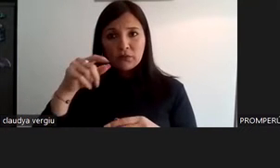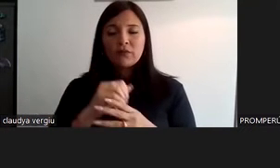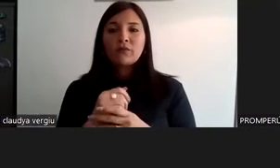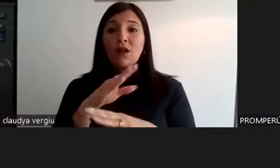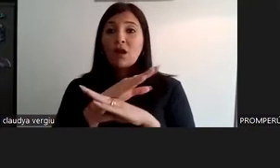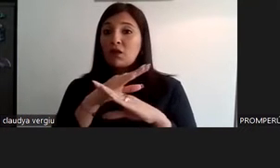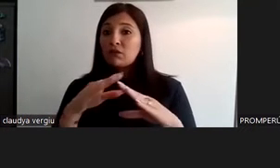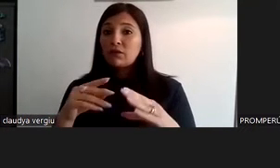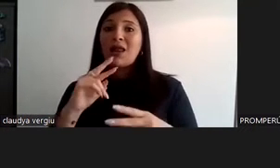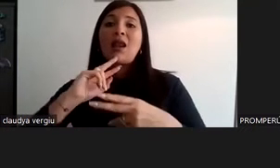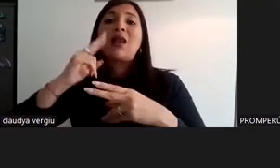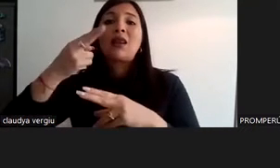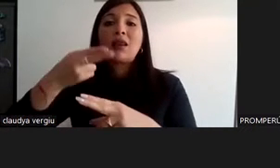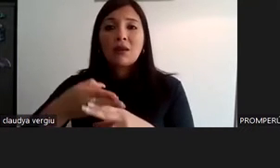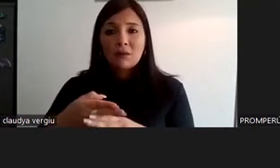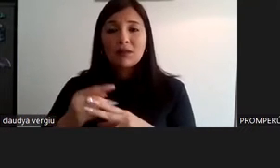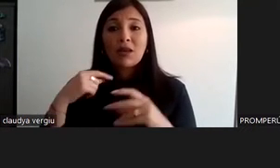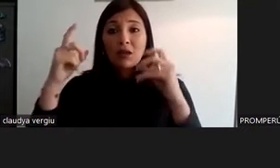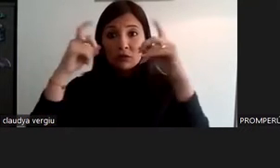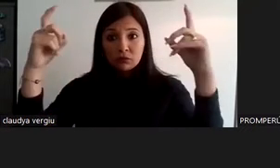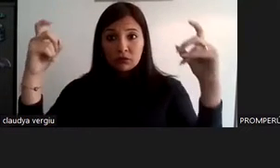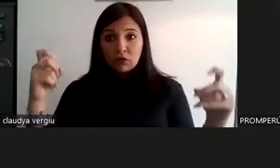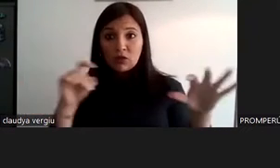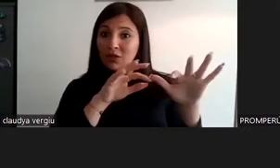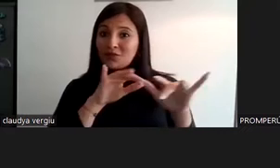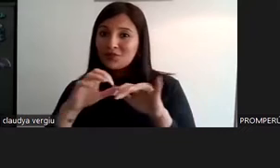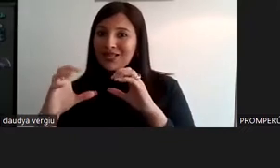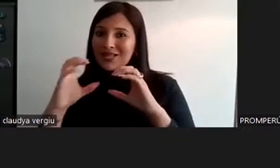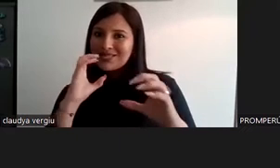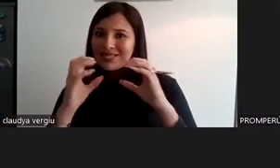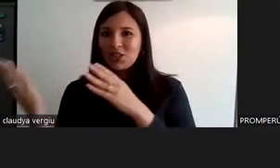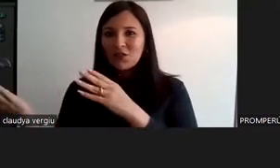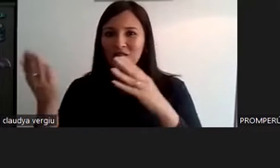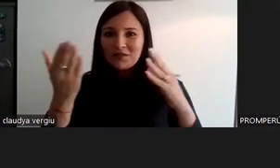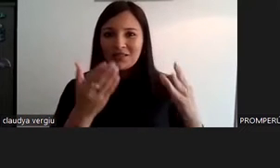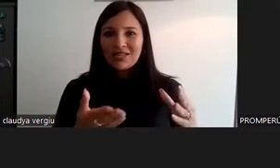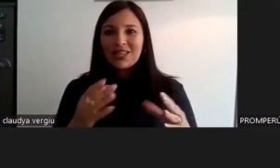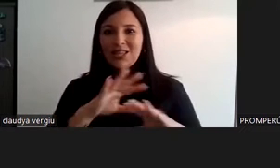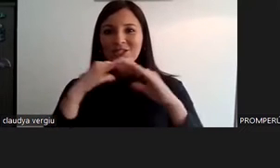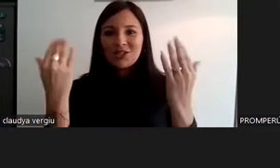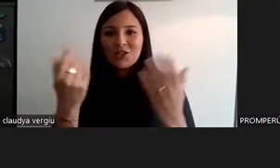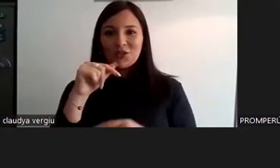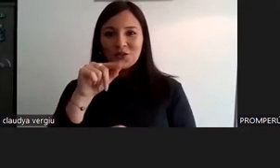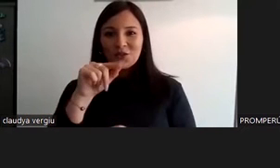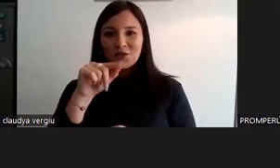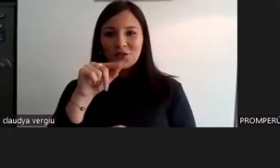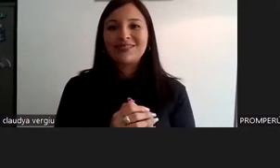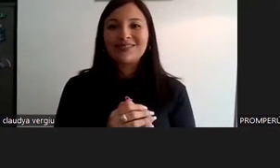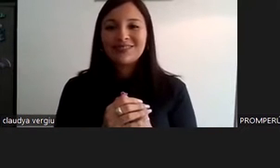repetiremos el ritual de sus preguntas las van dejando en el cajón del chat bienvenido Iván la audiencia Es toda tuya